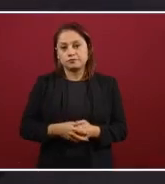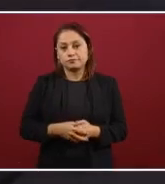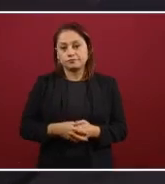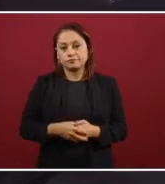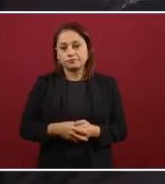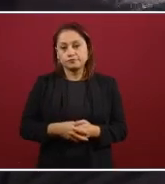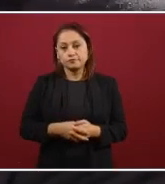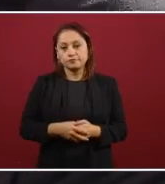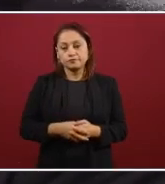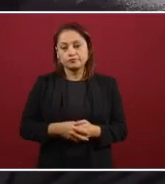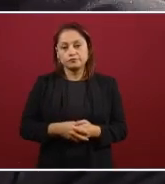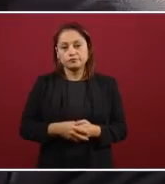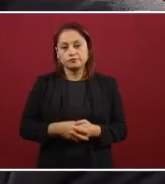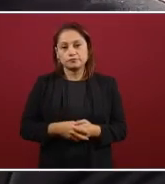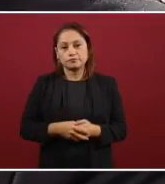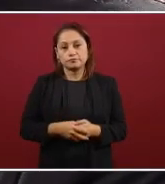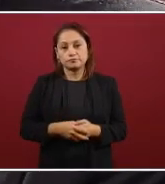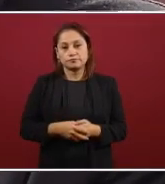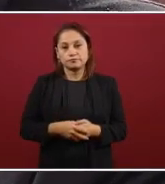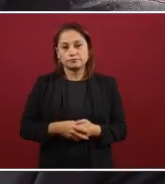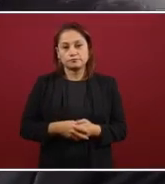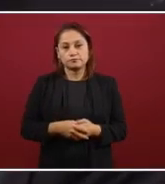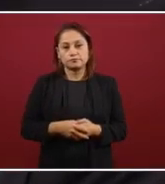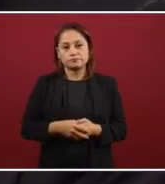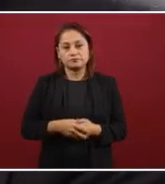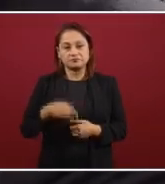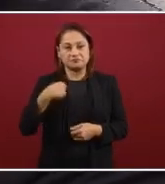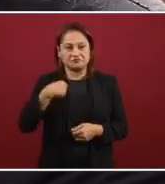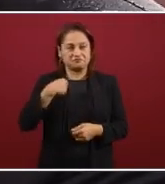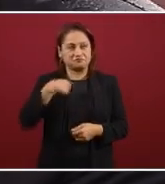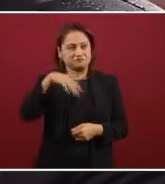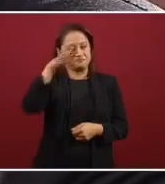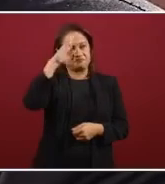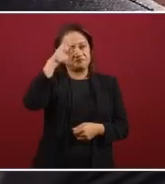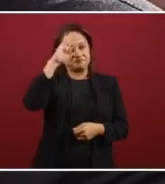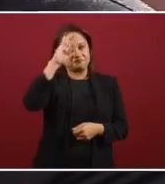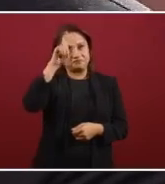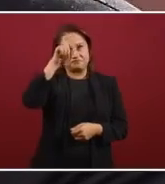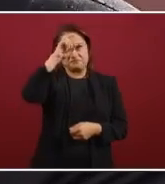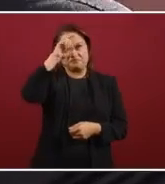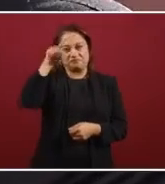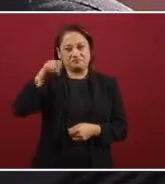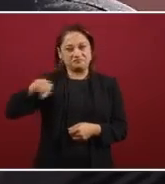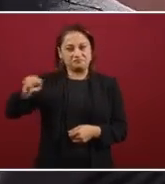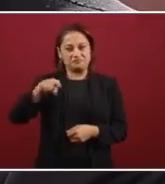ocupación, tanto interés en lo de Santa Lucía.